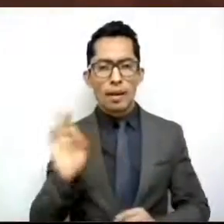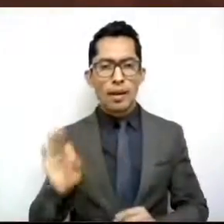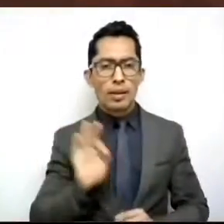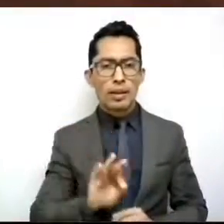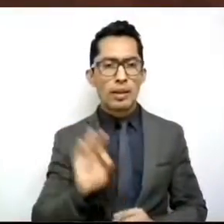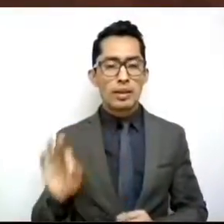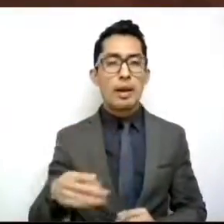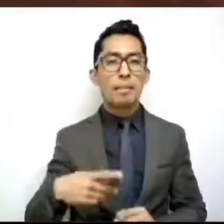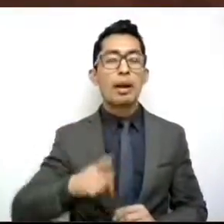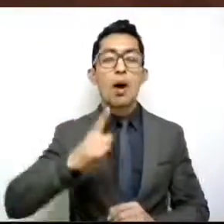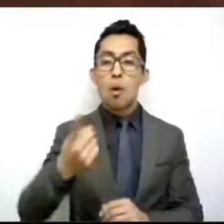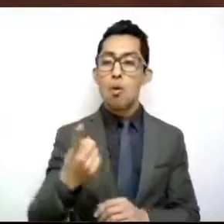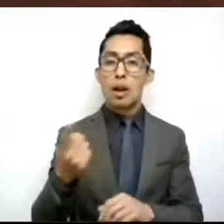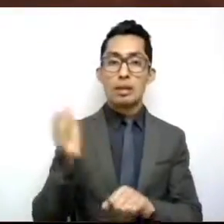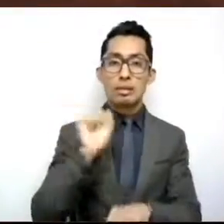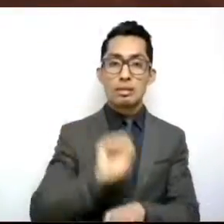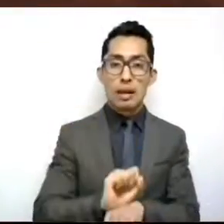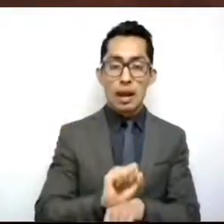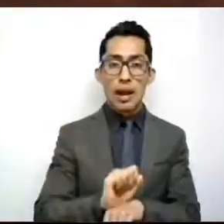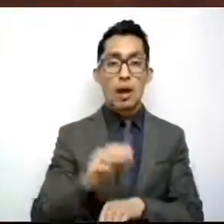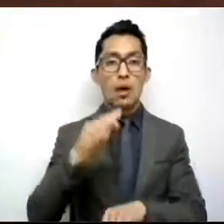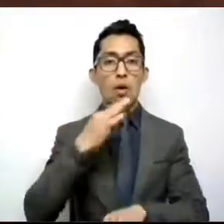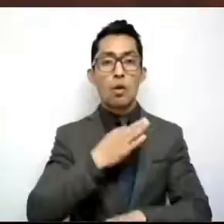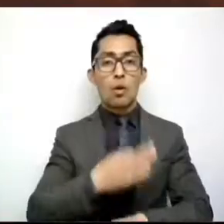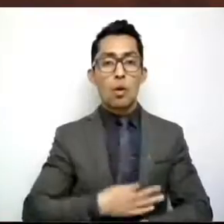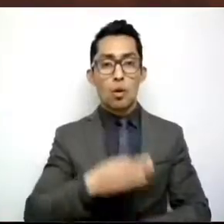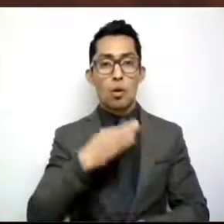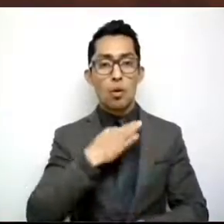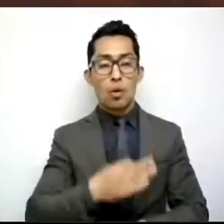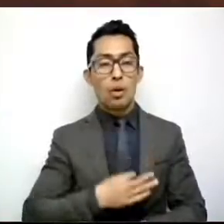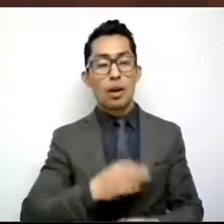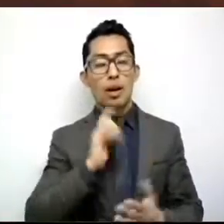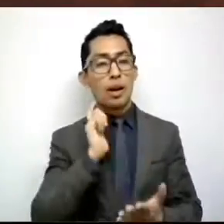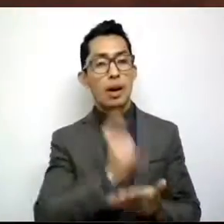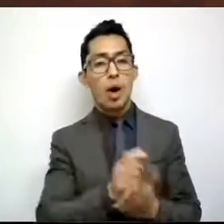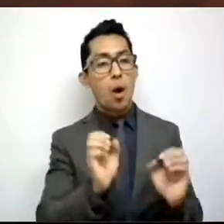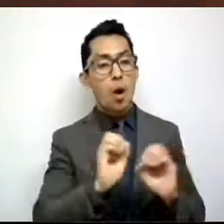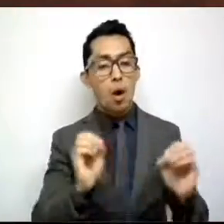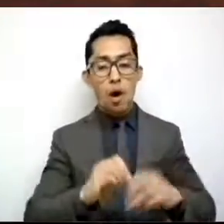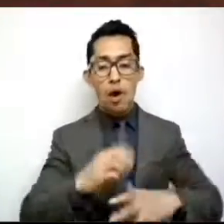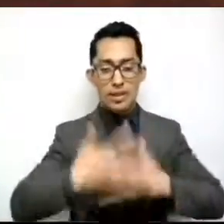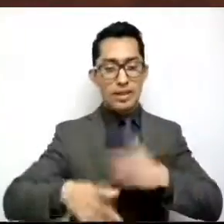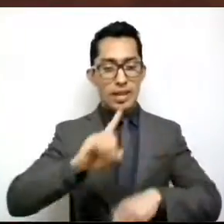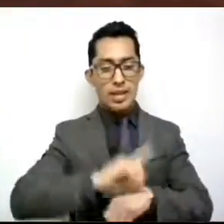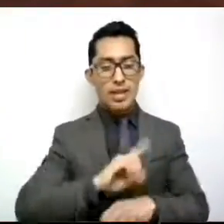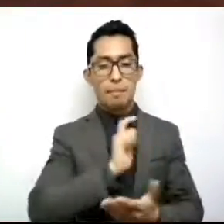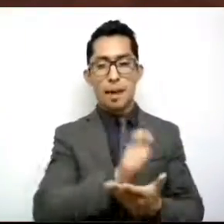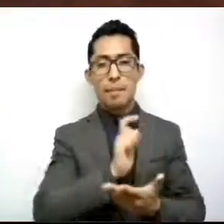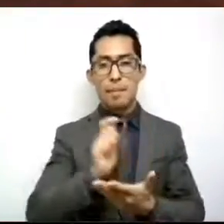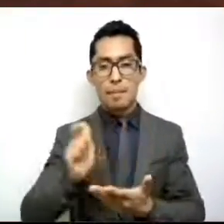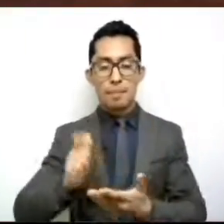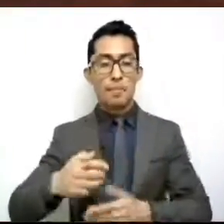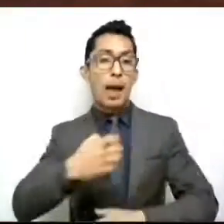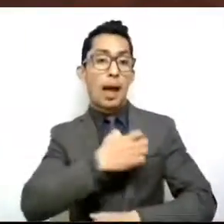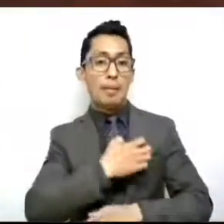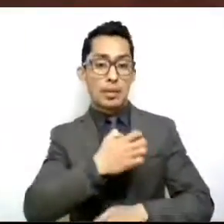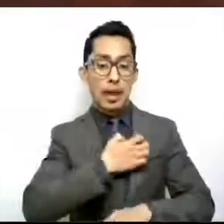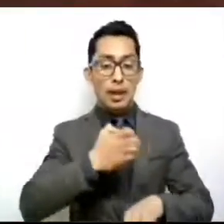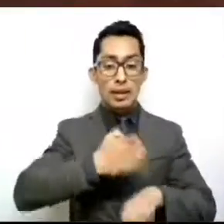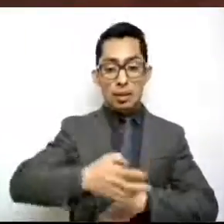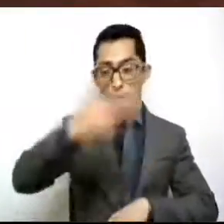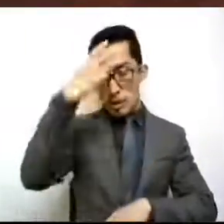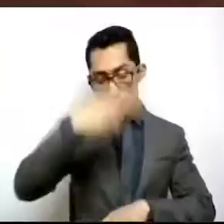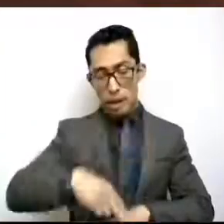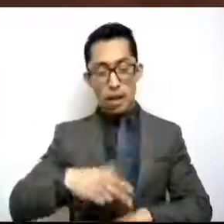llevamos más de una semana y Toluca no ha pagado la quincena. La capital del Estado de México no ha pagado